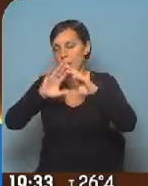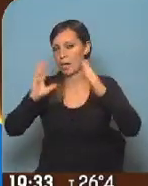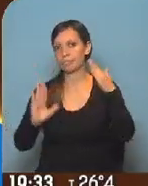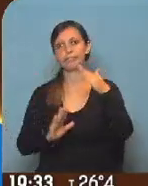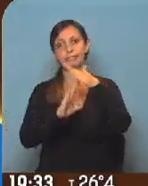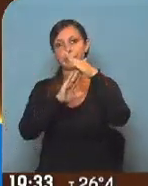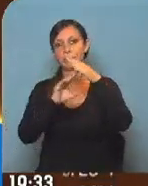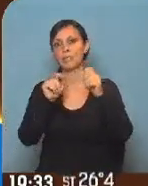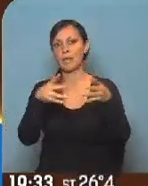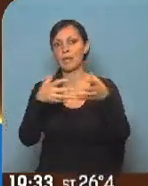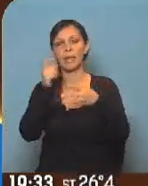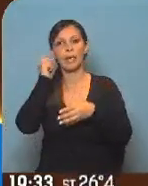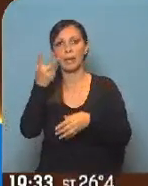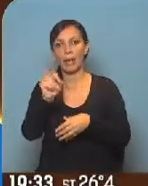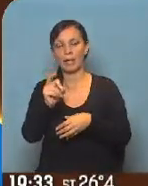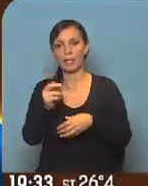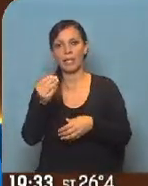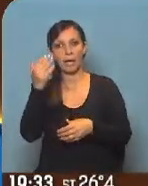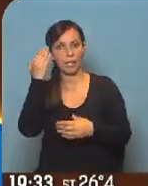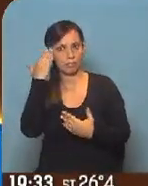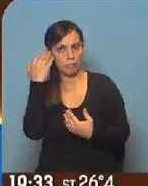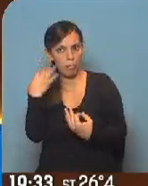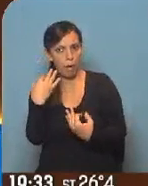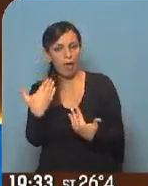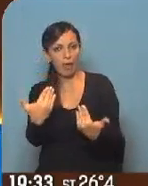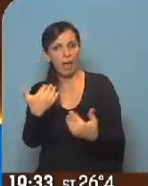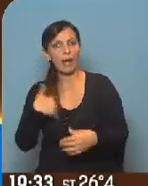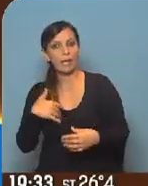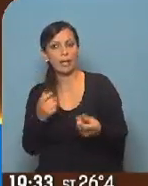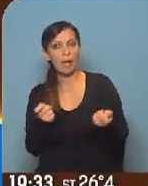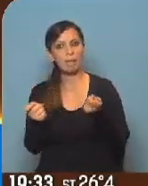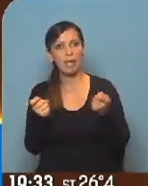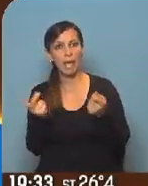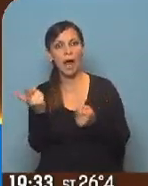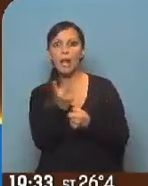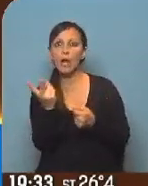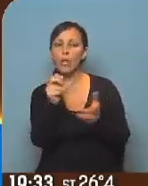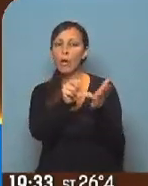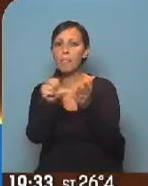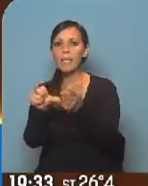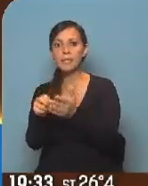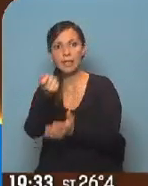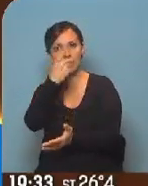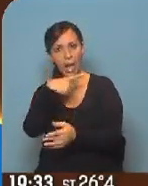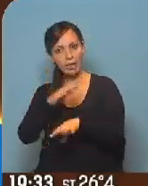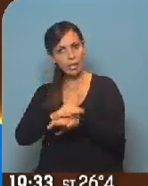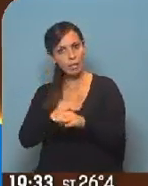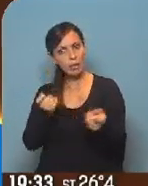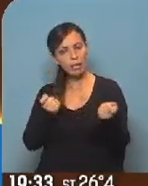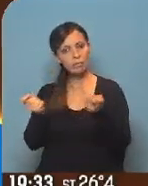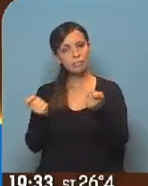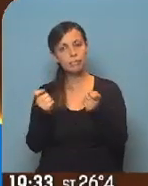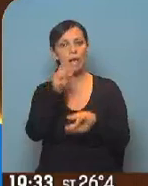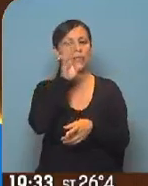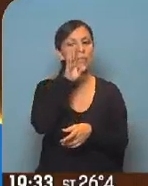de la cumbre, ¿no? Y la capacidad también de Argentina de arbitrar un poco en esa, y el presidente Macri fundamentalmente, ¿no? De arbitrar un poco en la conformación